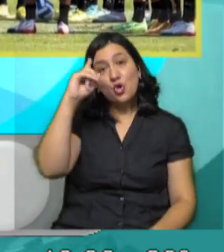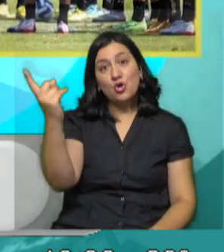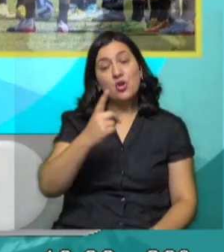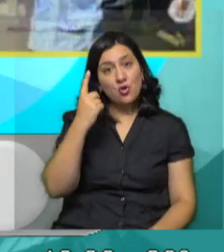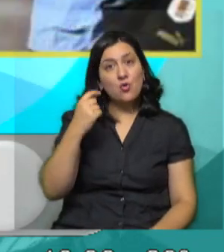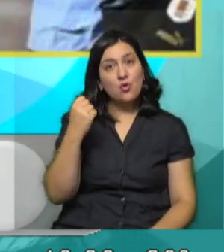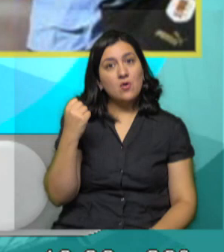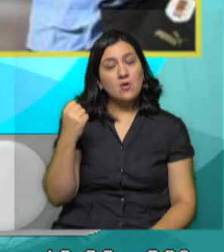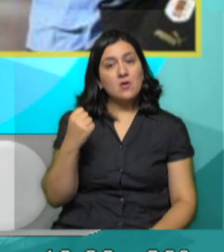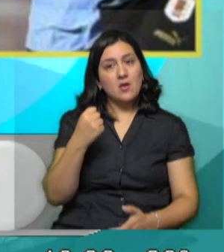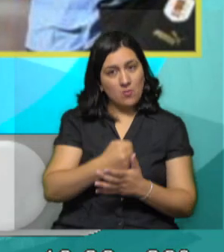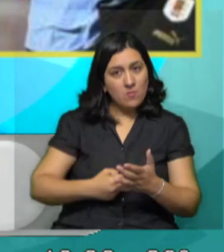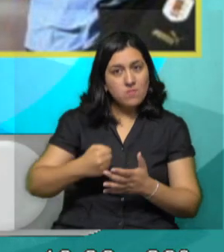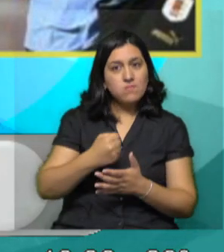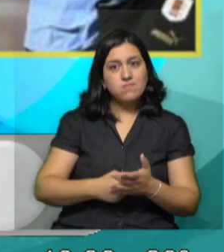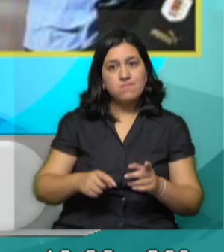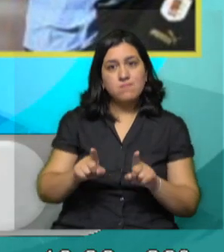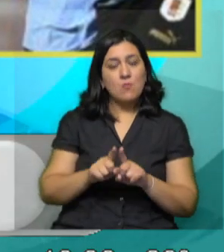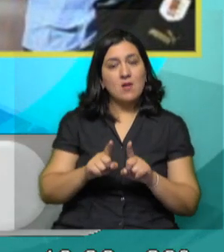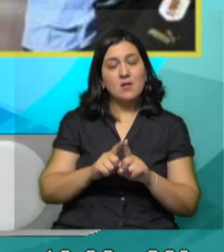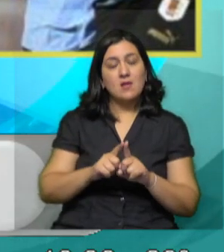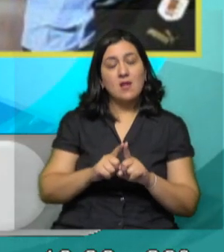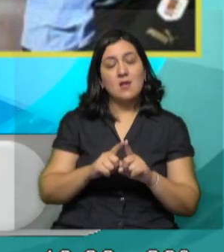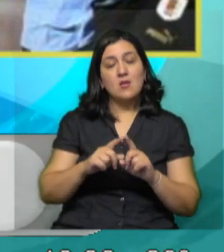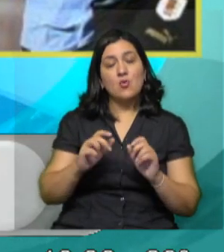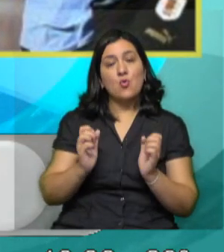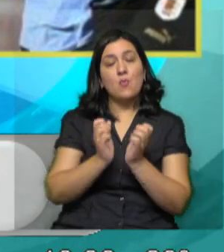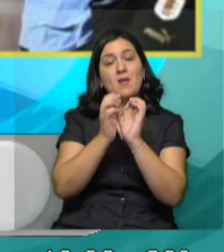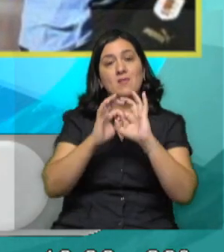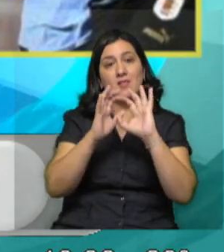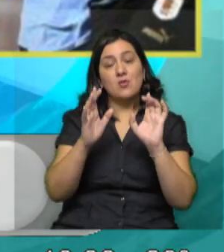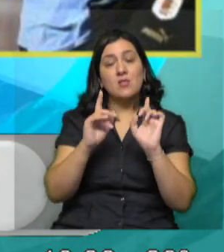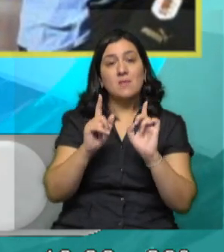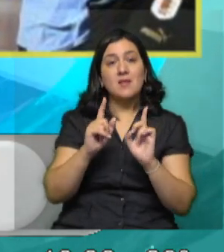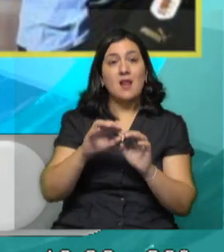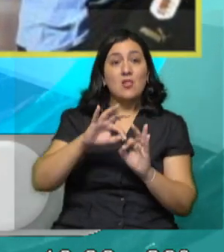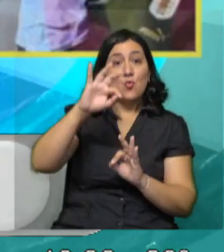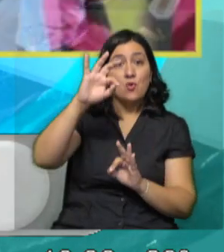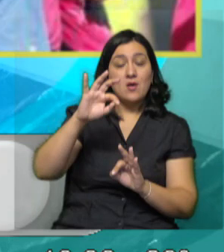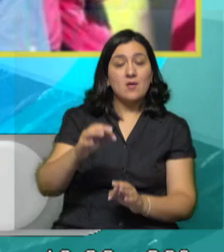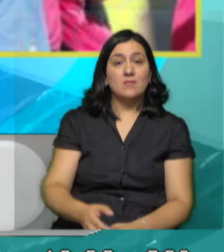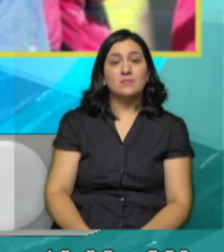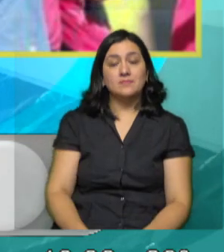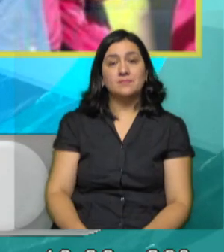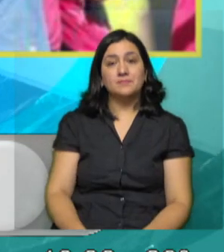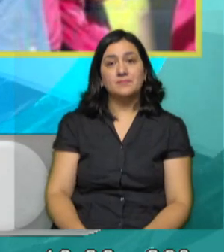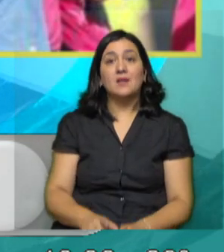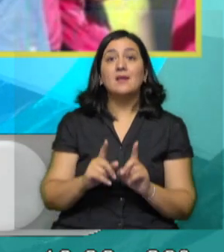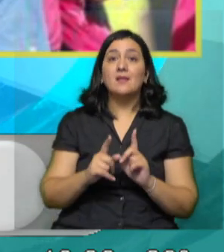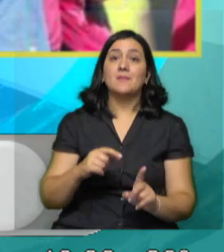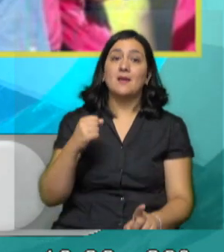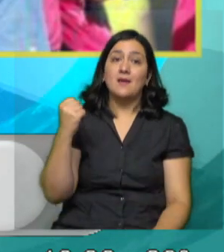como la Libertadores, altura, cómo manejar los planteles en este tipo de torneo. Y también la